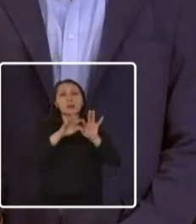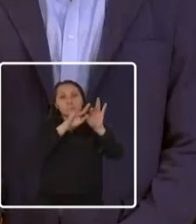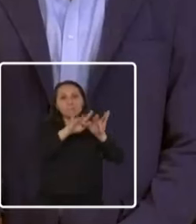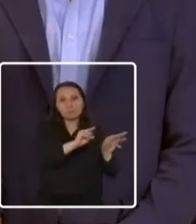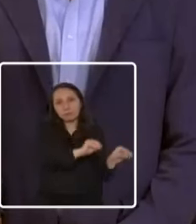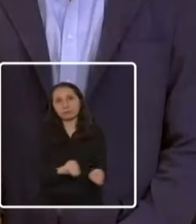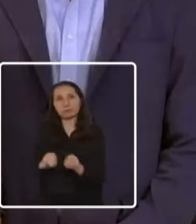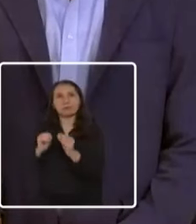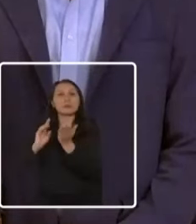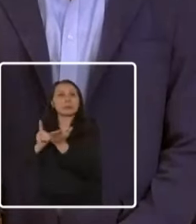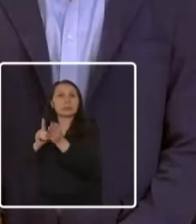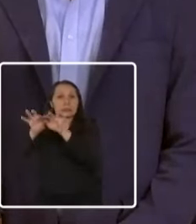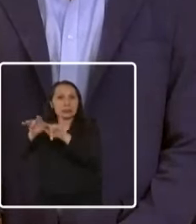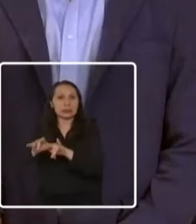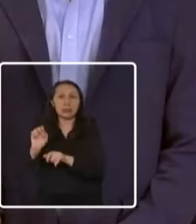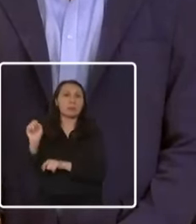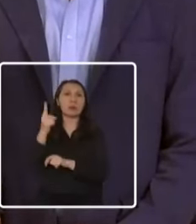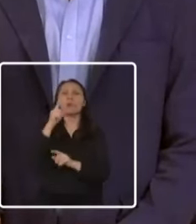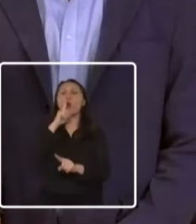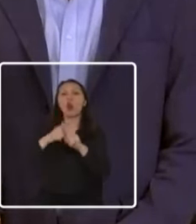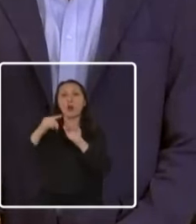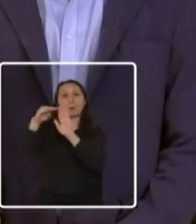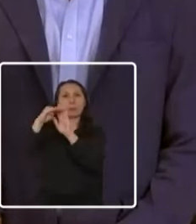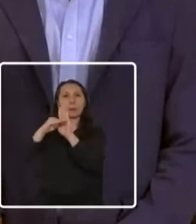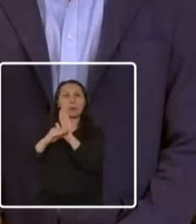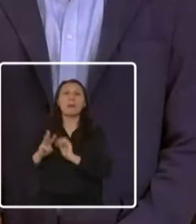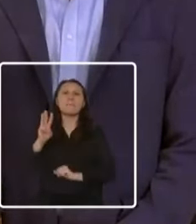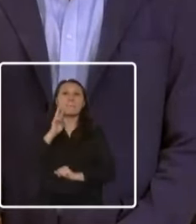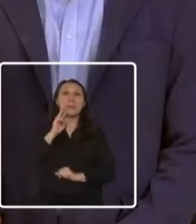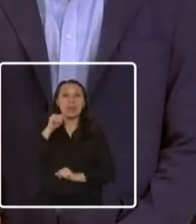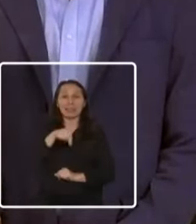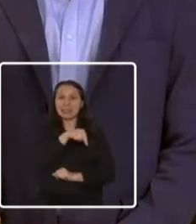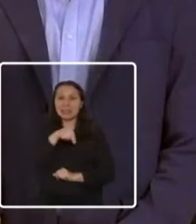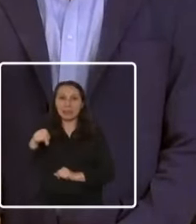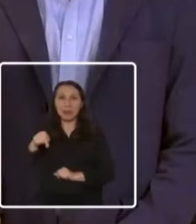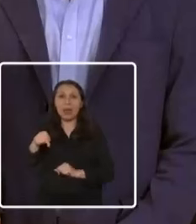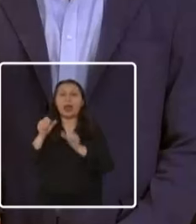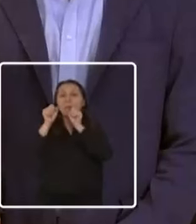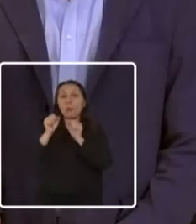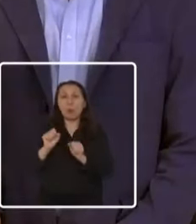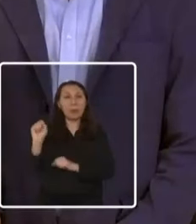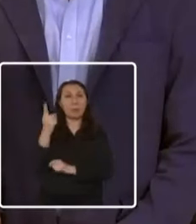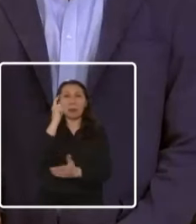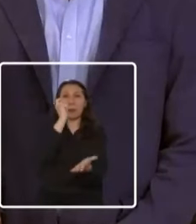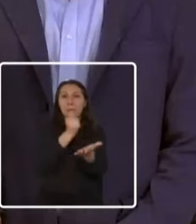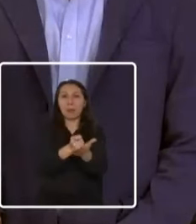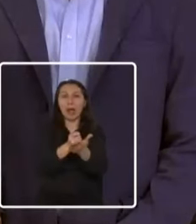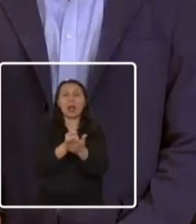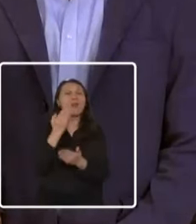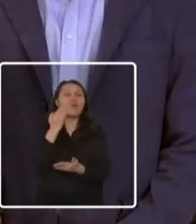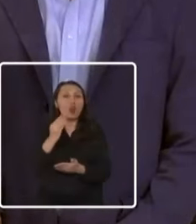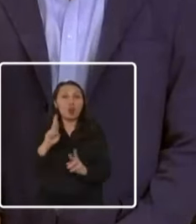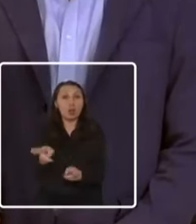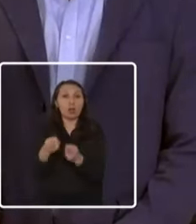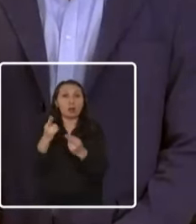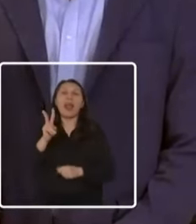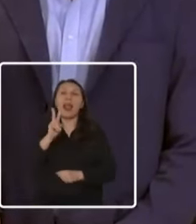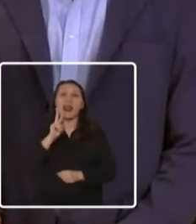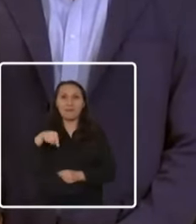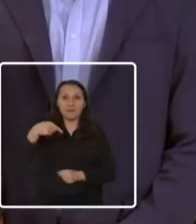la digitación. Nosotros vamos a sacar una primera nómina el miércoles de esta semana para poder hacer el primer pago del bono de recuperación durante